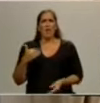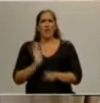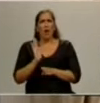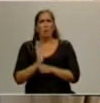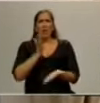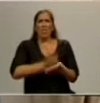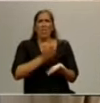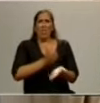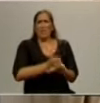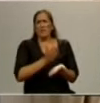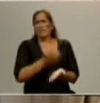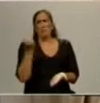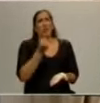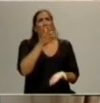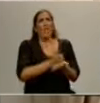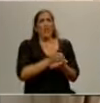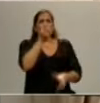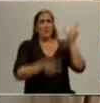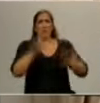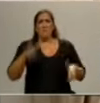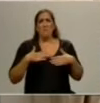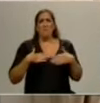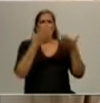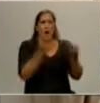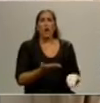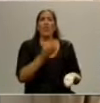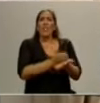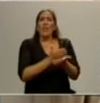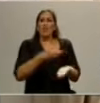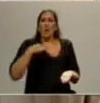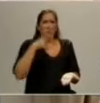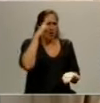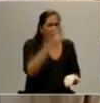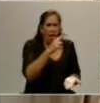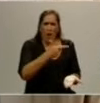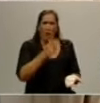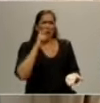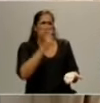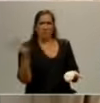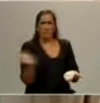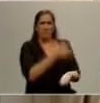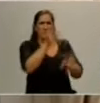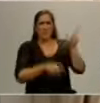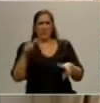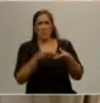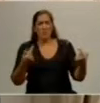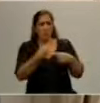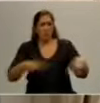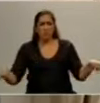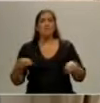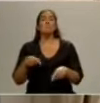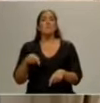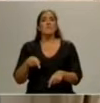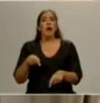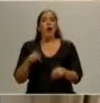los más sagrados derechos, que son los derechos humanos de las personas, los derechos a la vida, fundamentalmente, pudieran convivir con